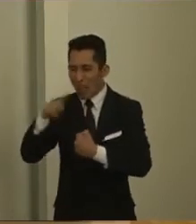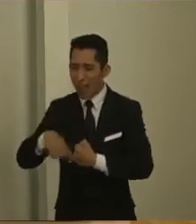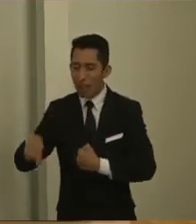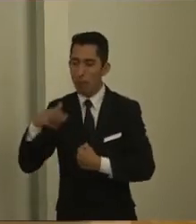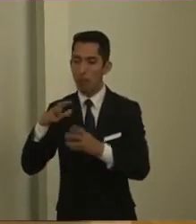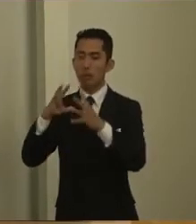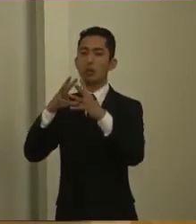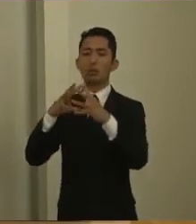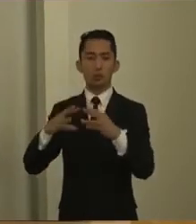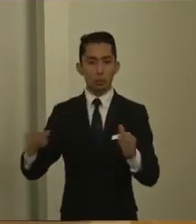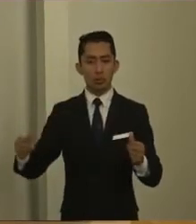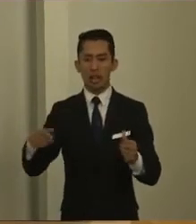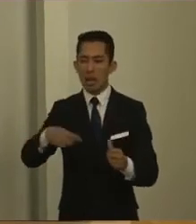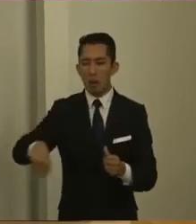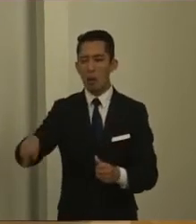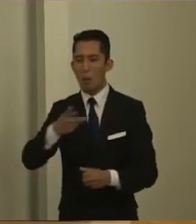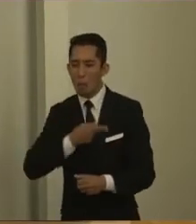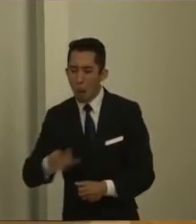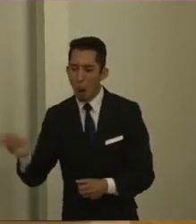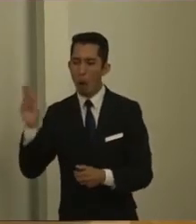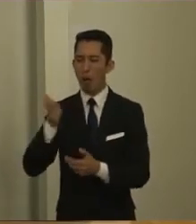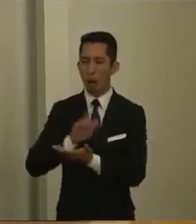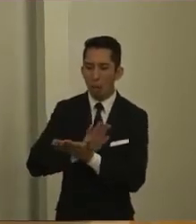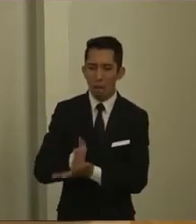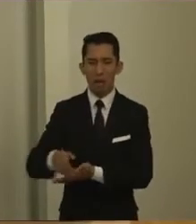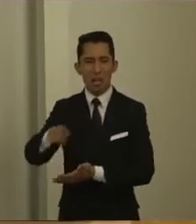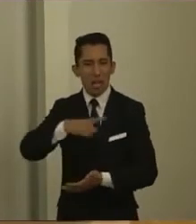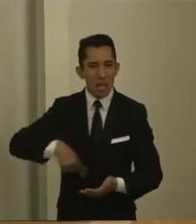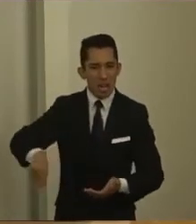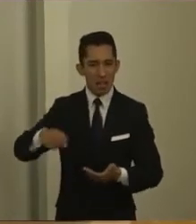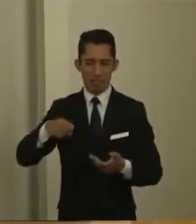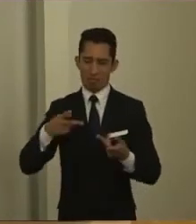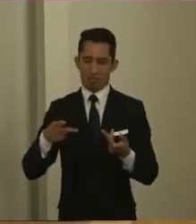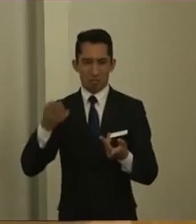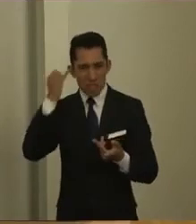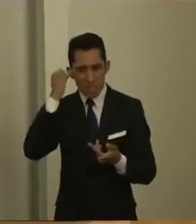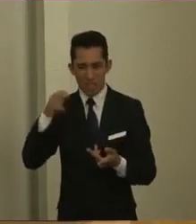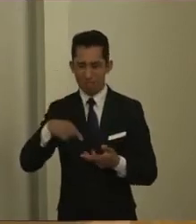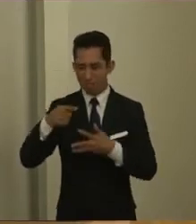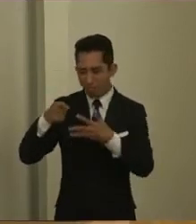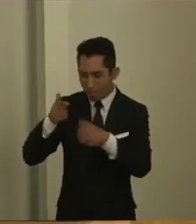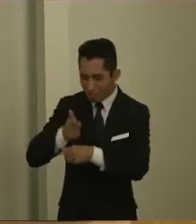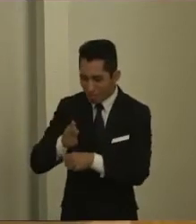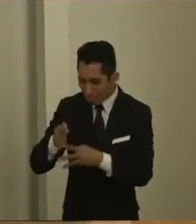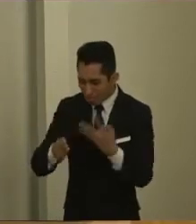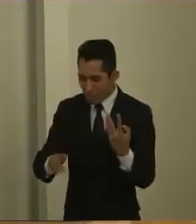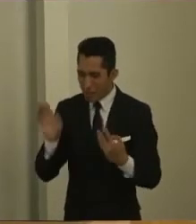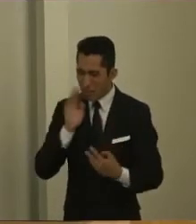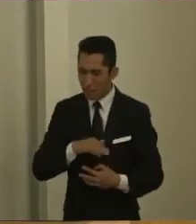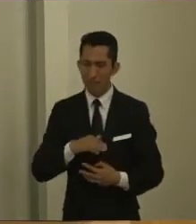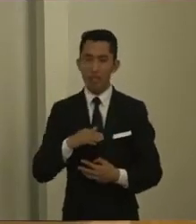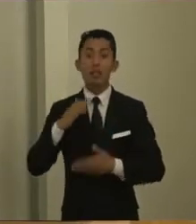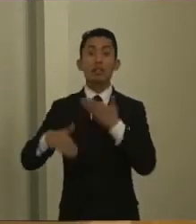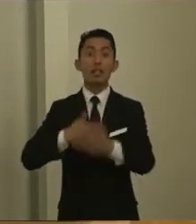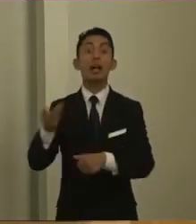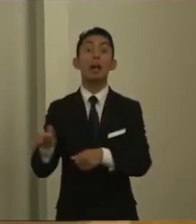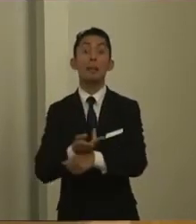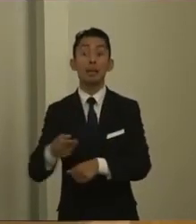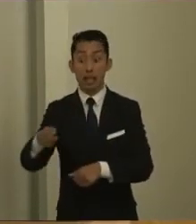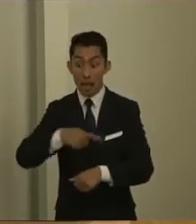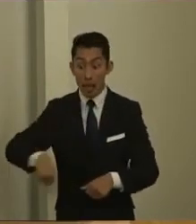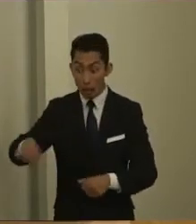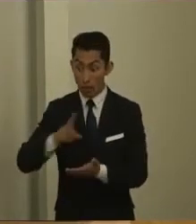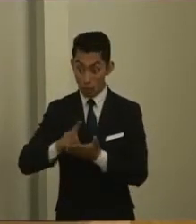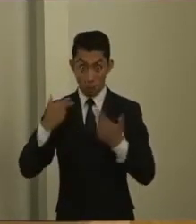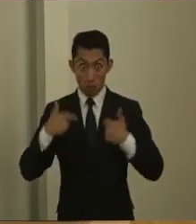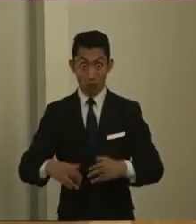pobreza y discriminación que viven nuestros pueblos y comunidades indígenas que además repercute en el ejercicio de sus derechos